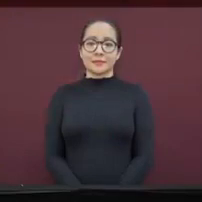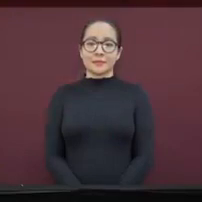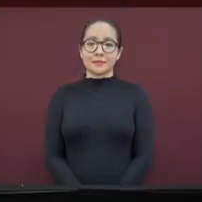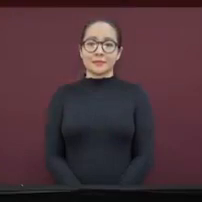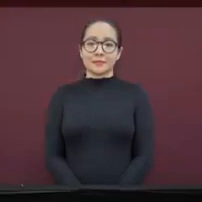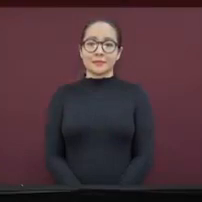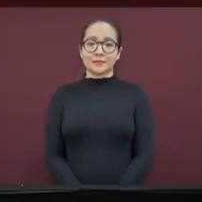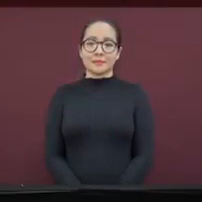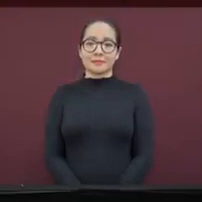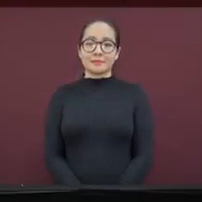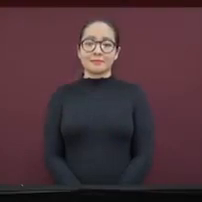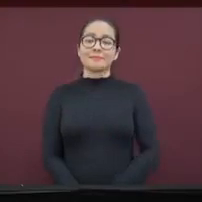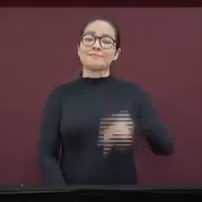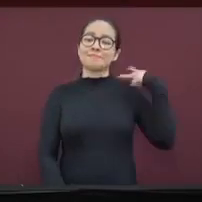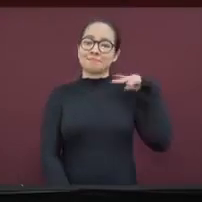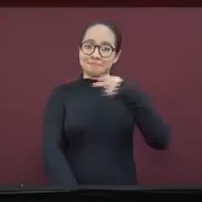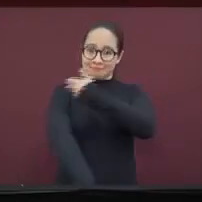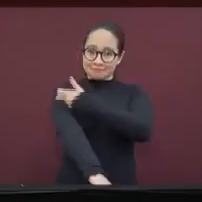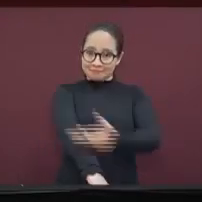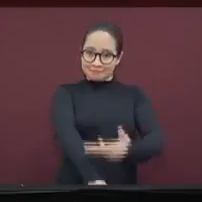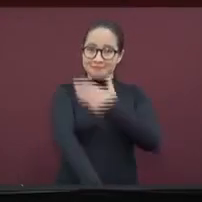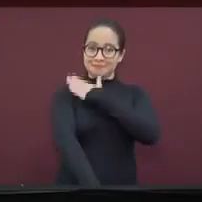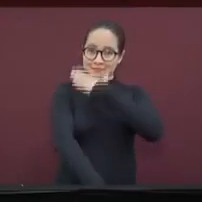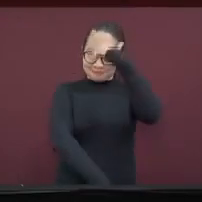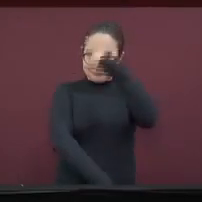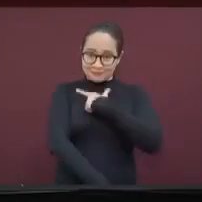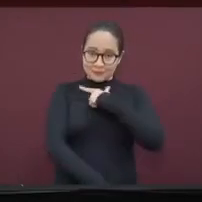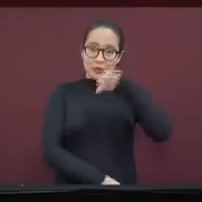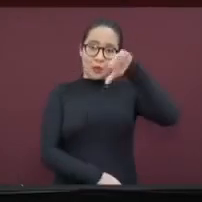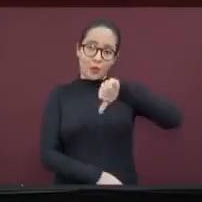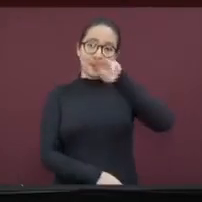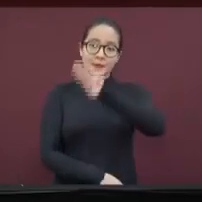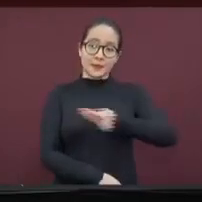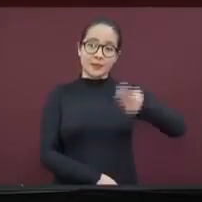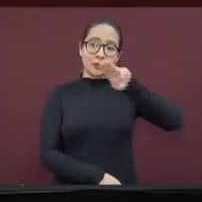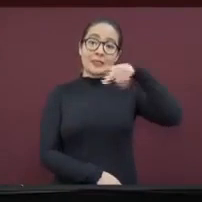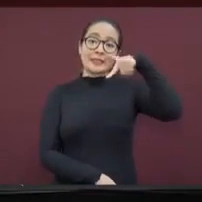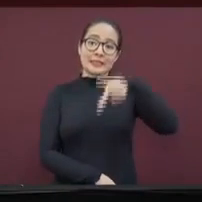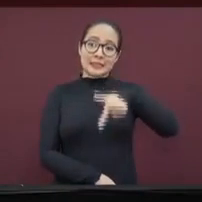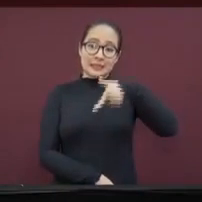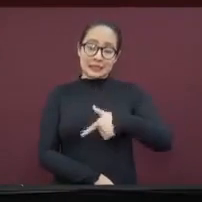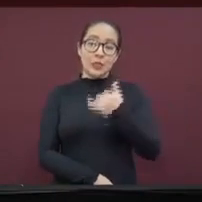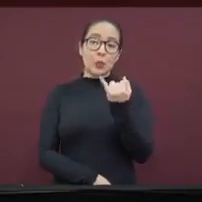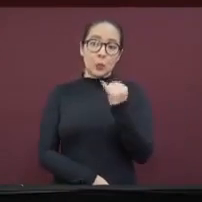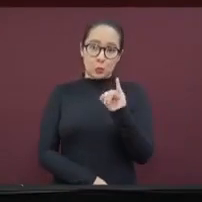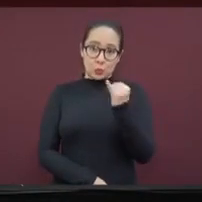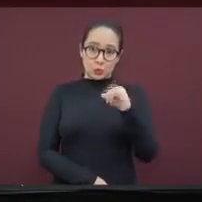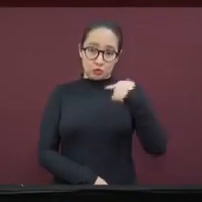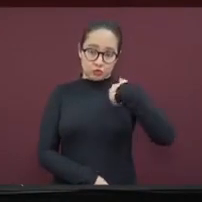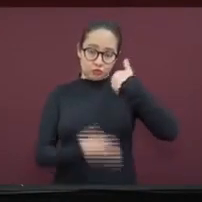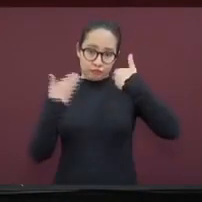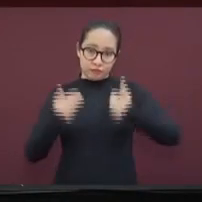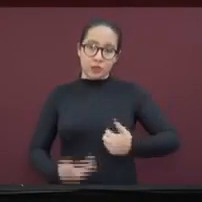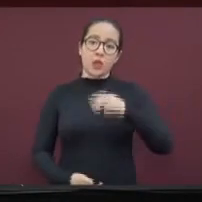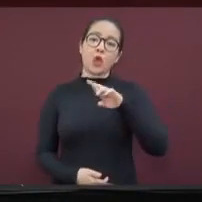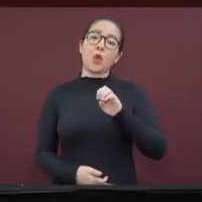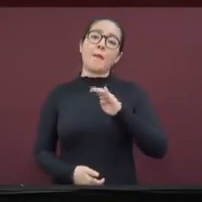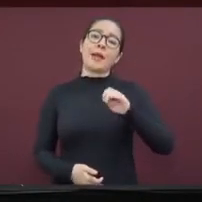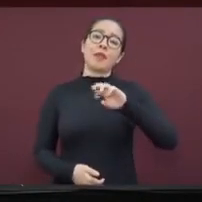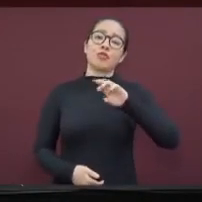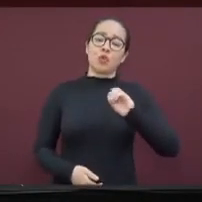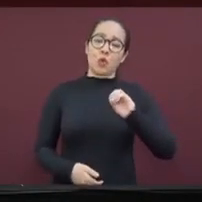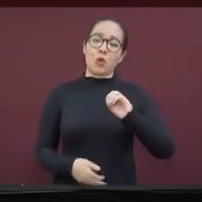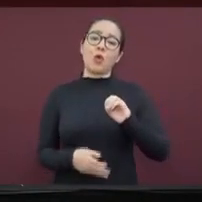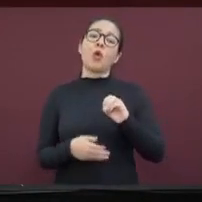muy buenas noches familia veracruzana ya es miércoles 17 de junio y un servidor roberto ramos alor